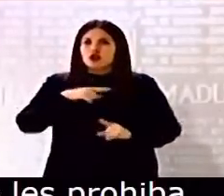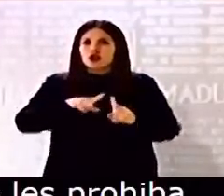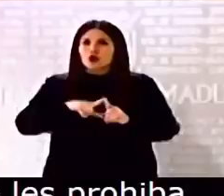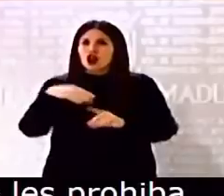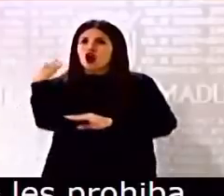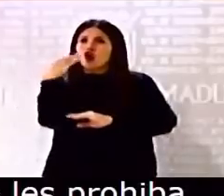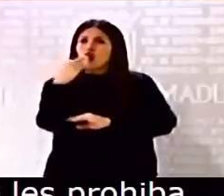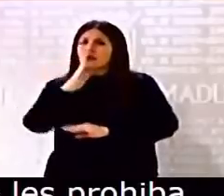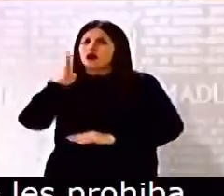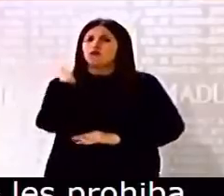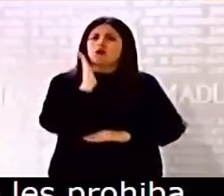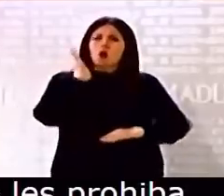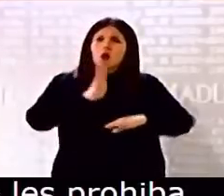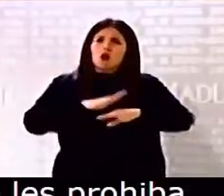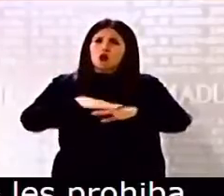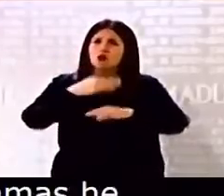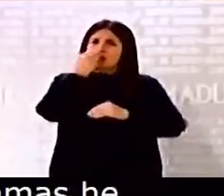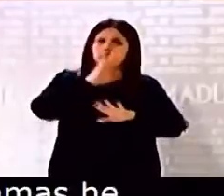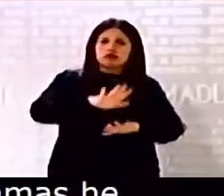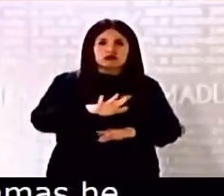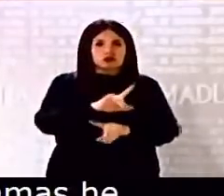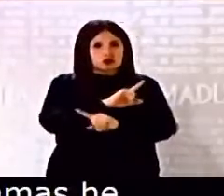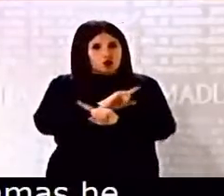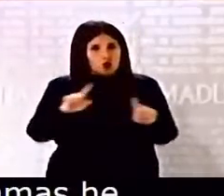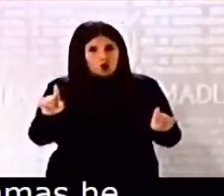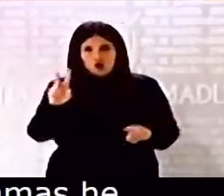juventud, ni lo haré.